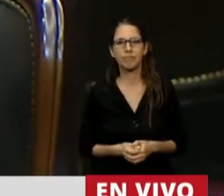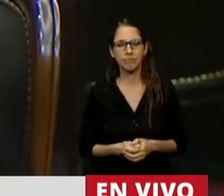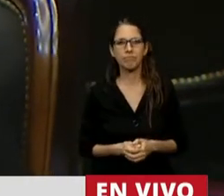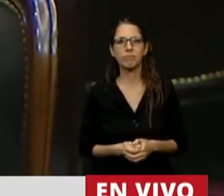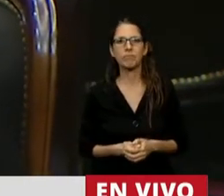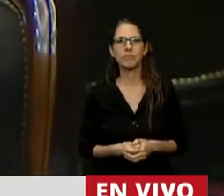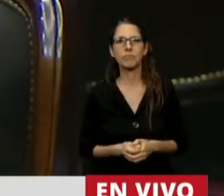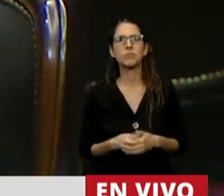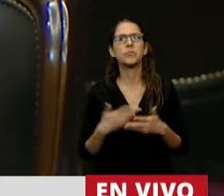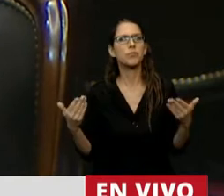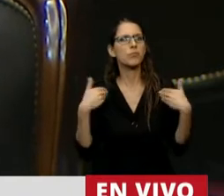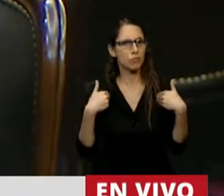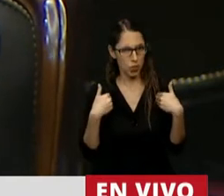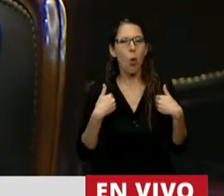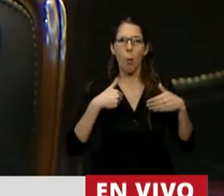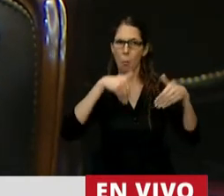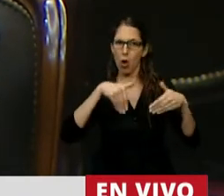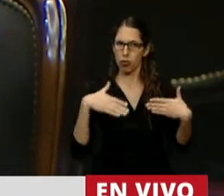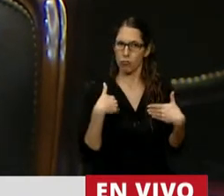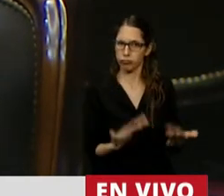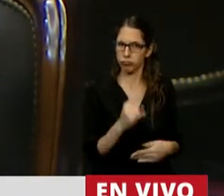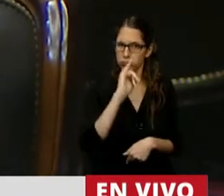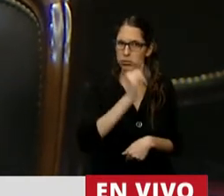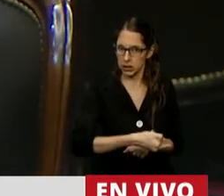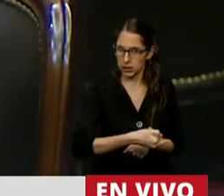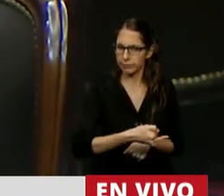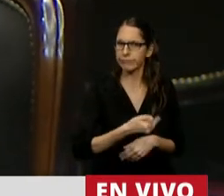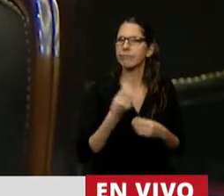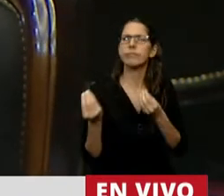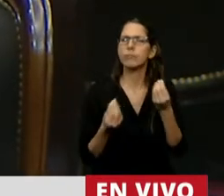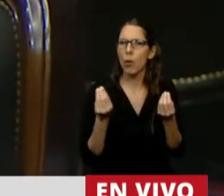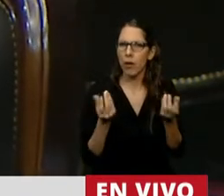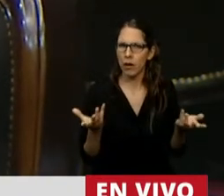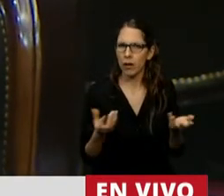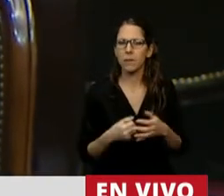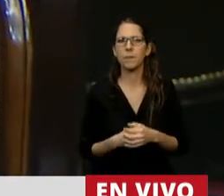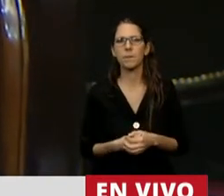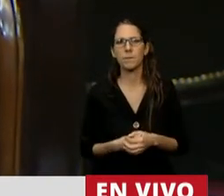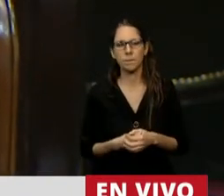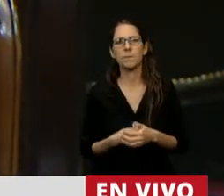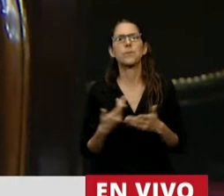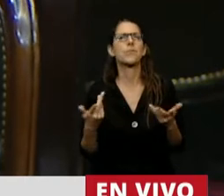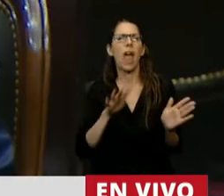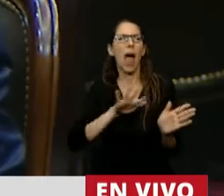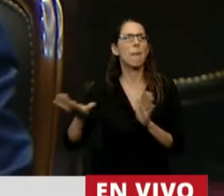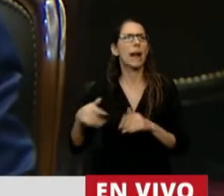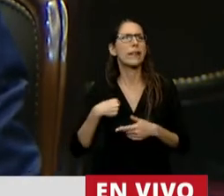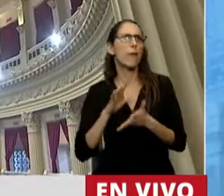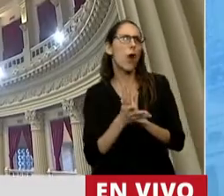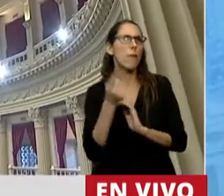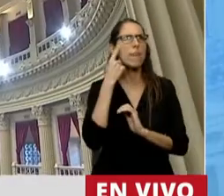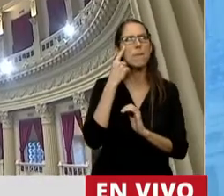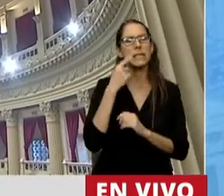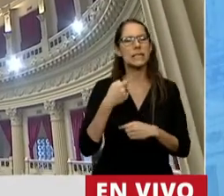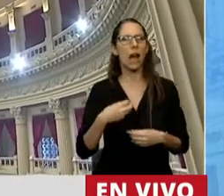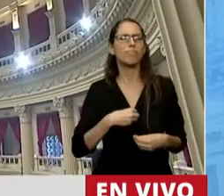dimensión de mi voto positivo, por supuesto que va más allá de mi espiritualidad, de